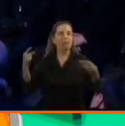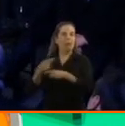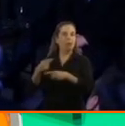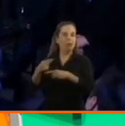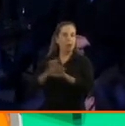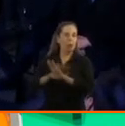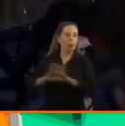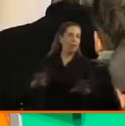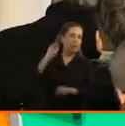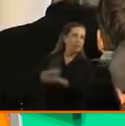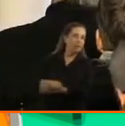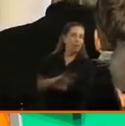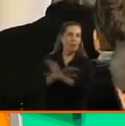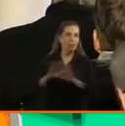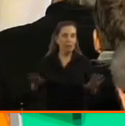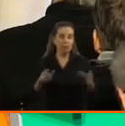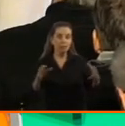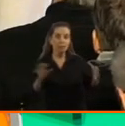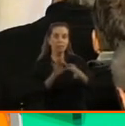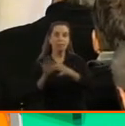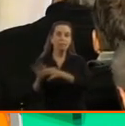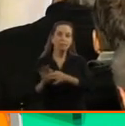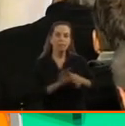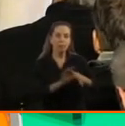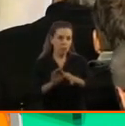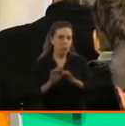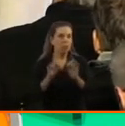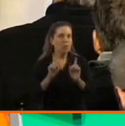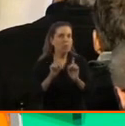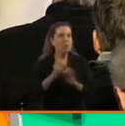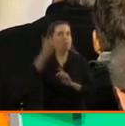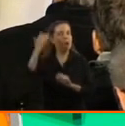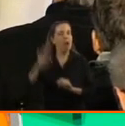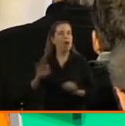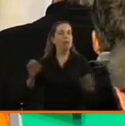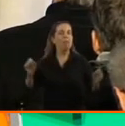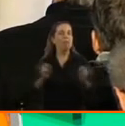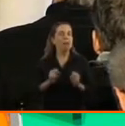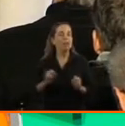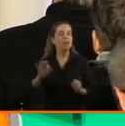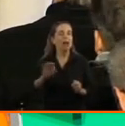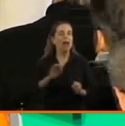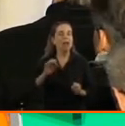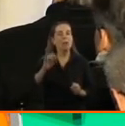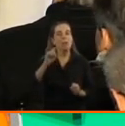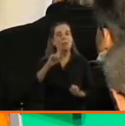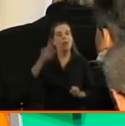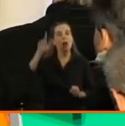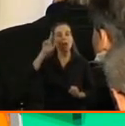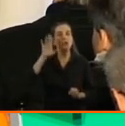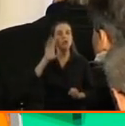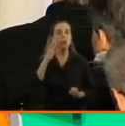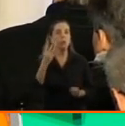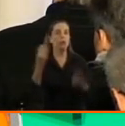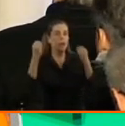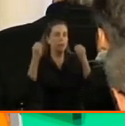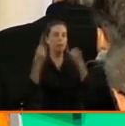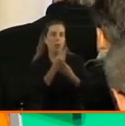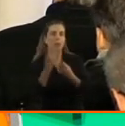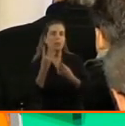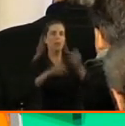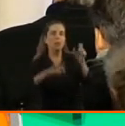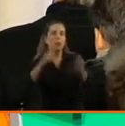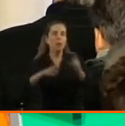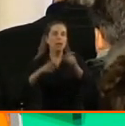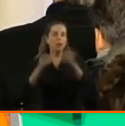bloques enfrentados. Entonces, le diría que esa situación de donde Milei se sostiene, como ciertos niveles de aprobación que estarían